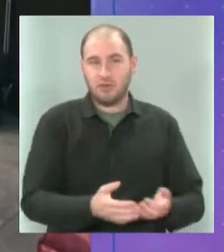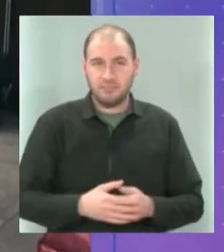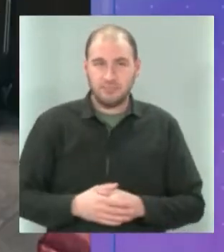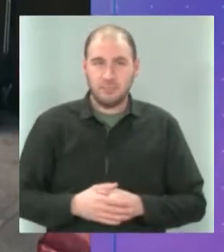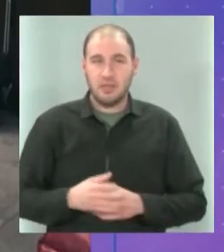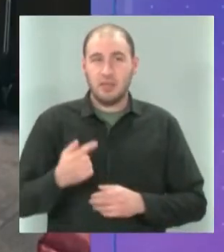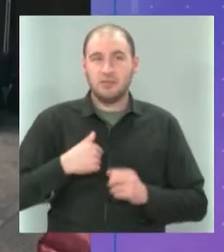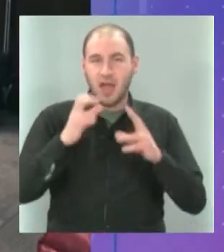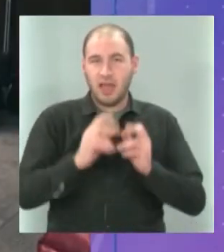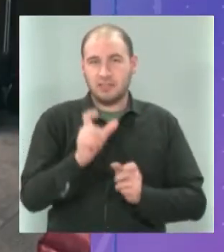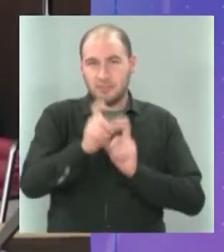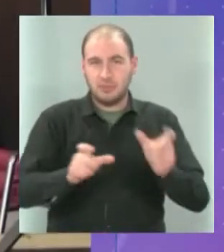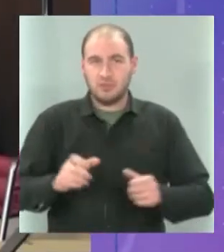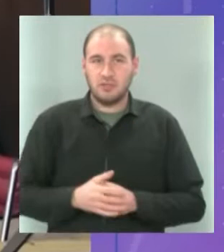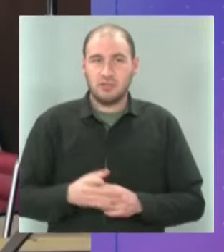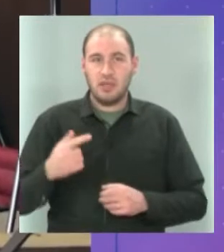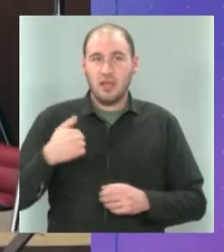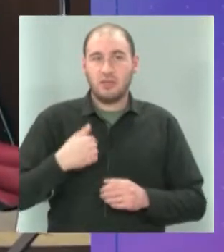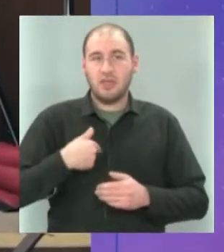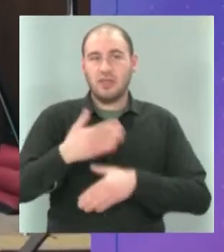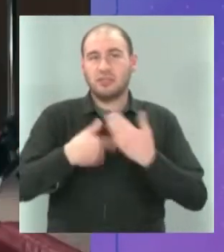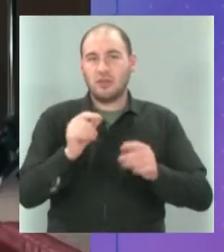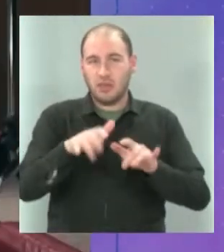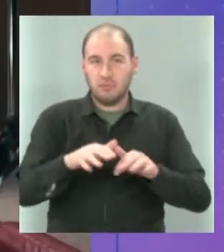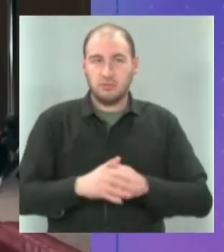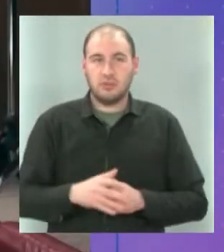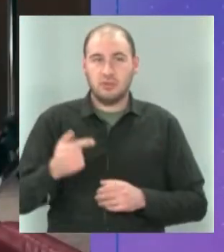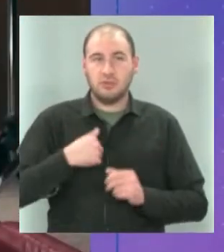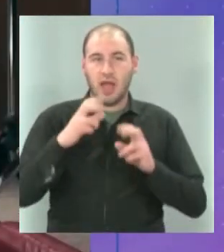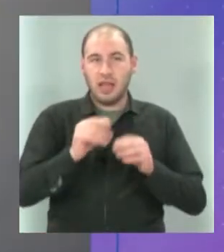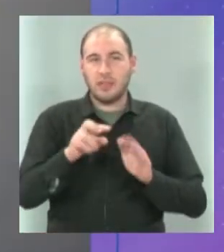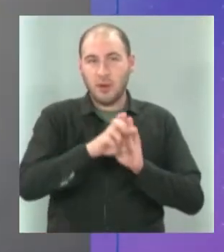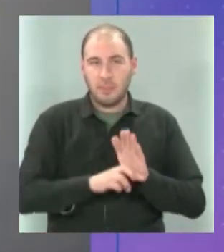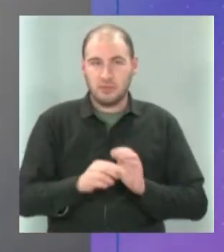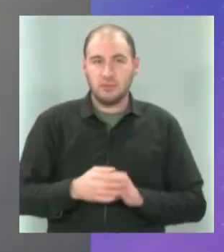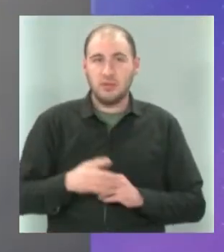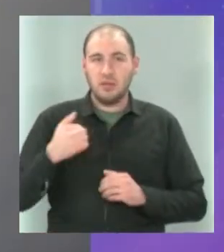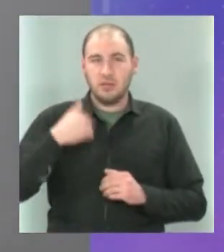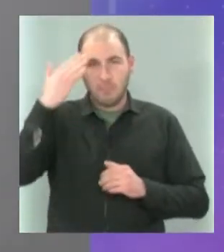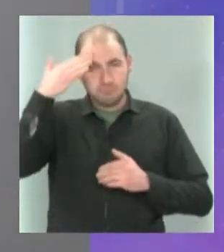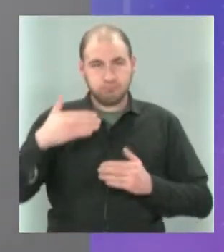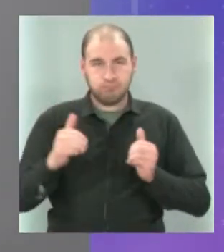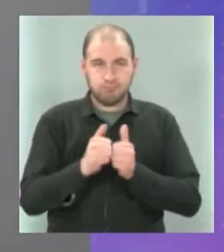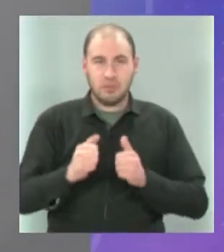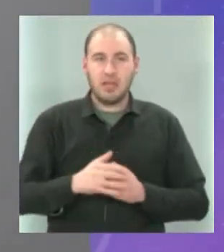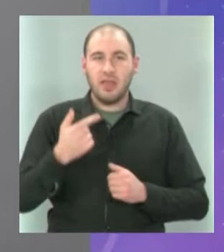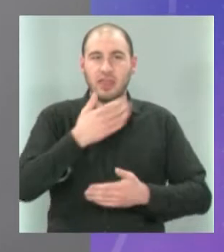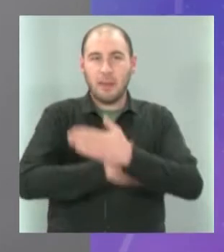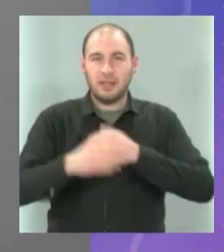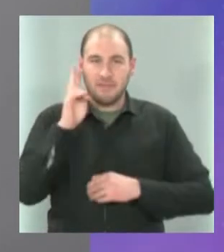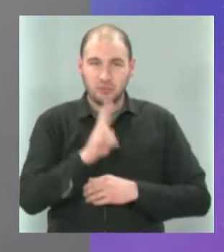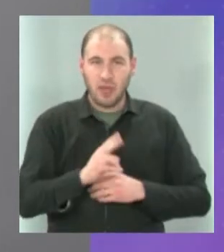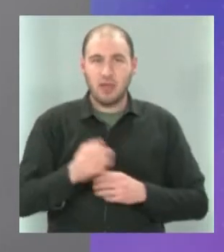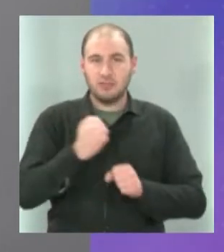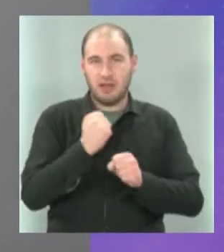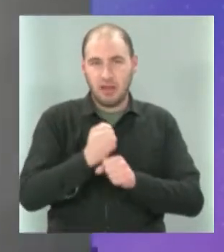Soy analista en recursos humanos. Soy desarrollador web. Soy analista programador. Tengo parálisis cerebral. Tengo una discapacidad visual y